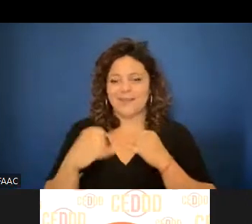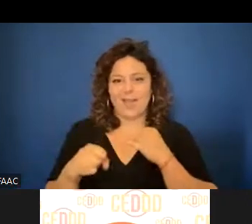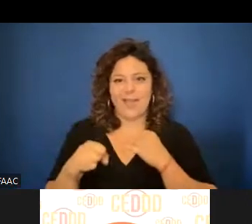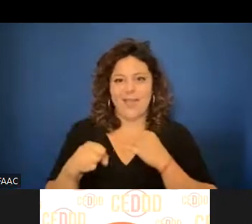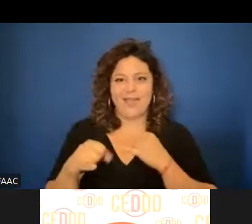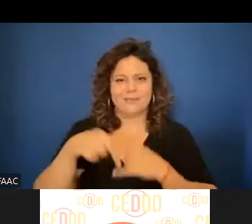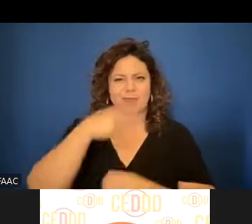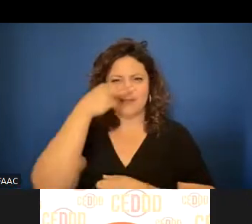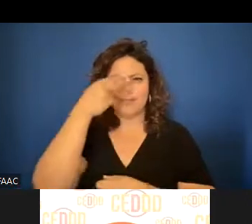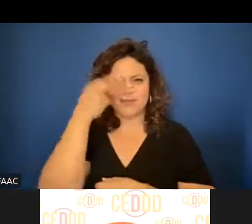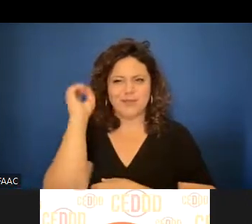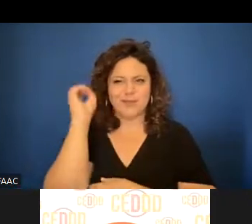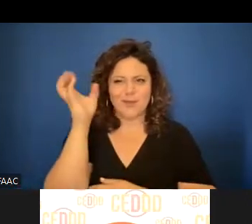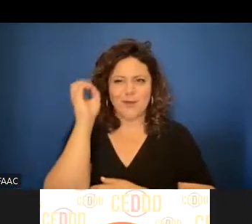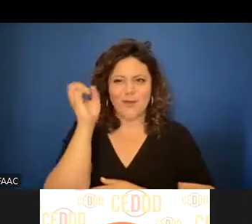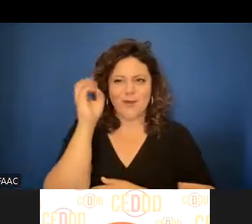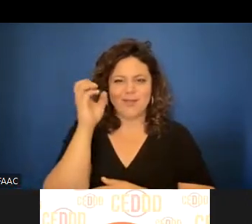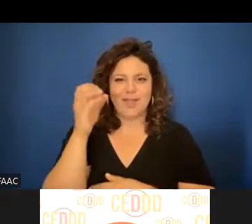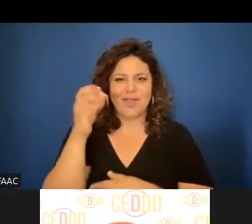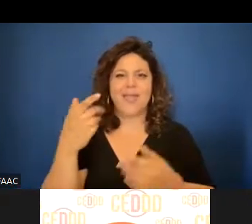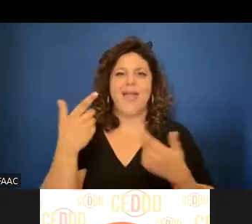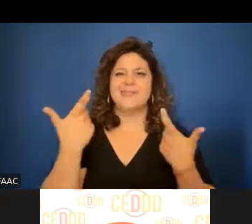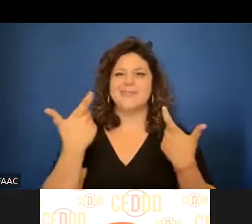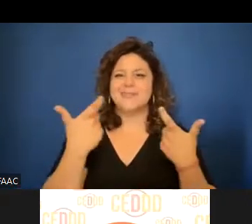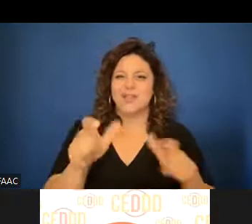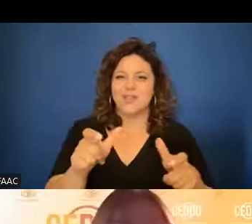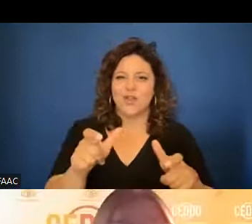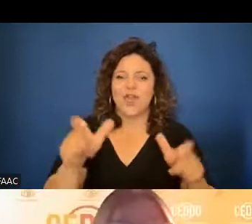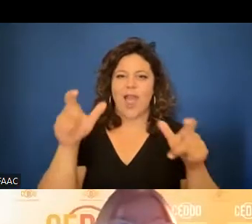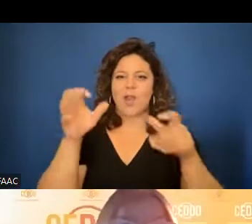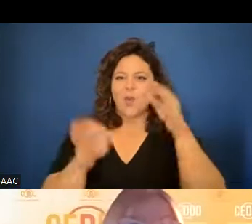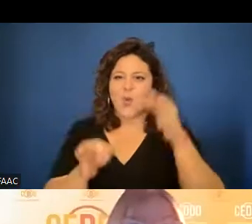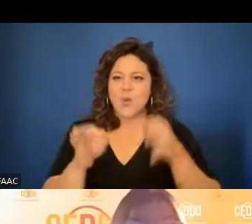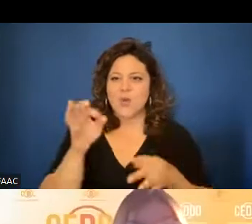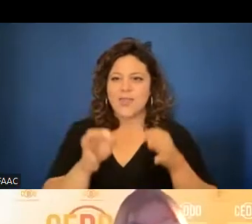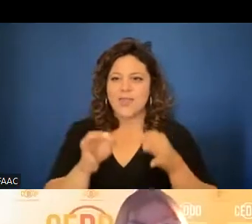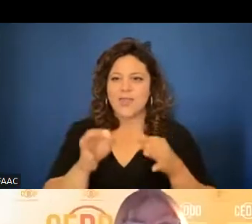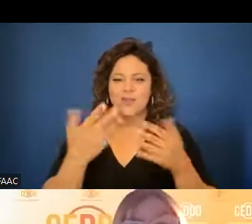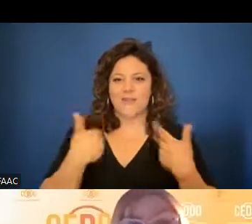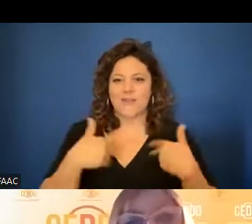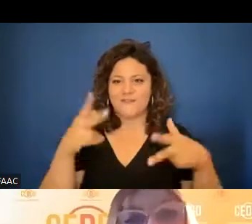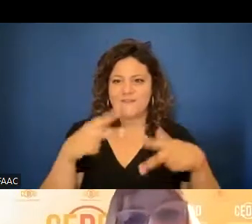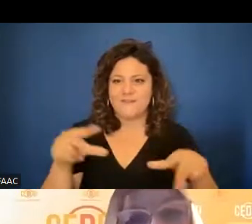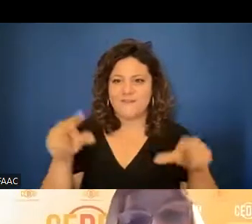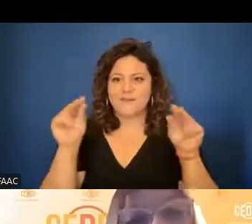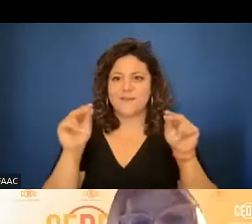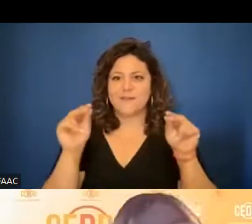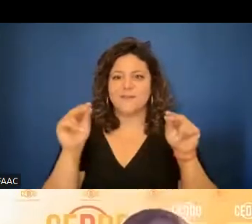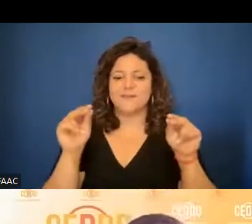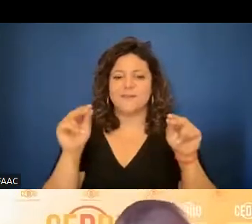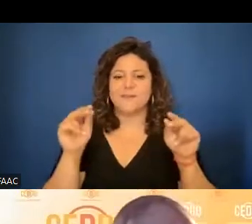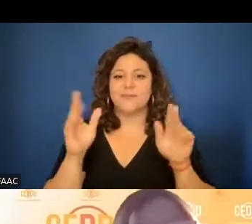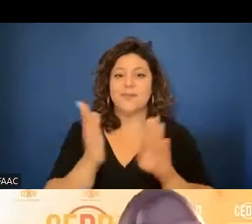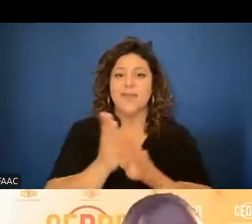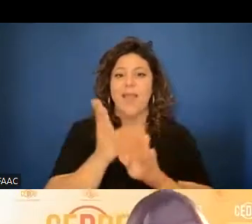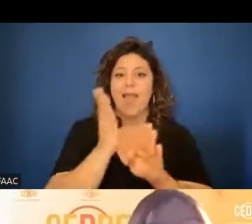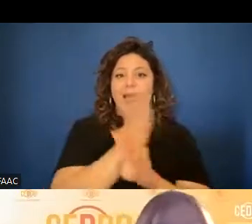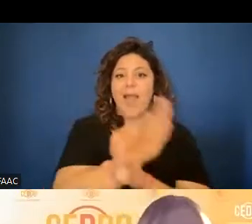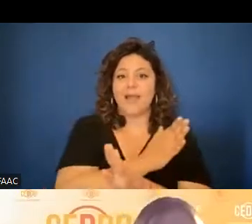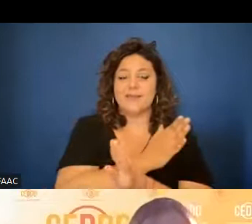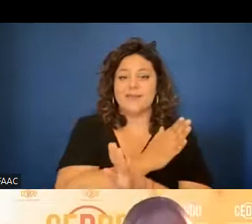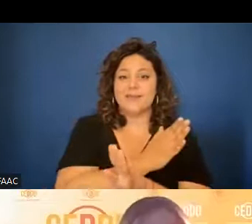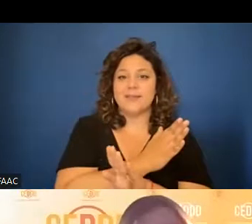tiene que ser impuesta en materia de accesibilidad. Esto, como bien se establece ahí, podría dar lugar a un tipo de discriminación, porque como bien ha comentado